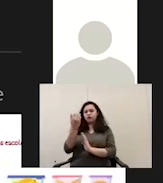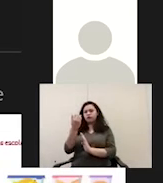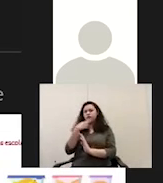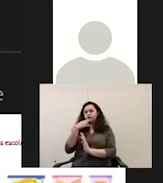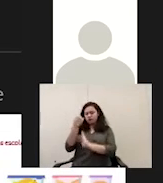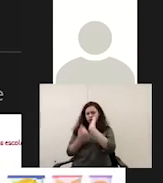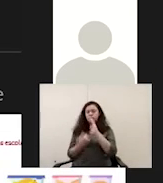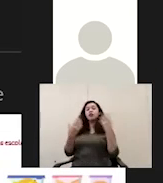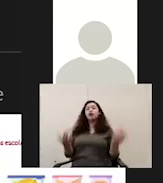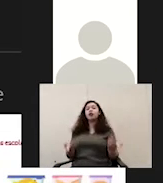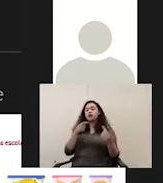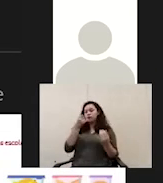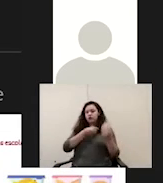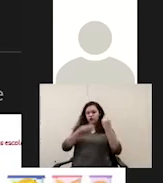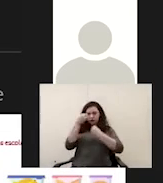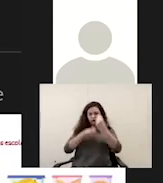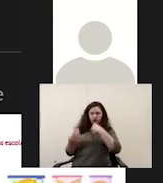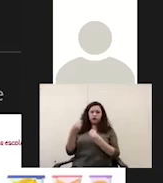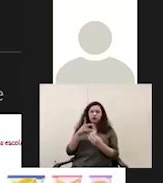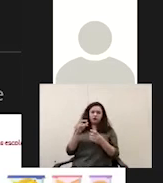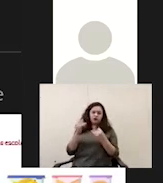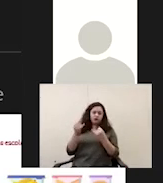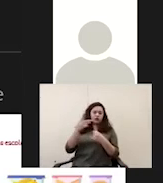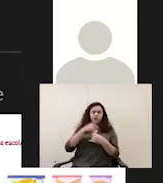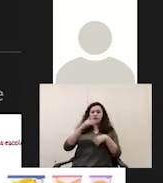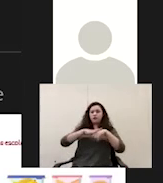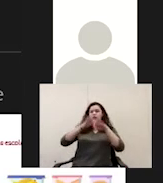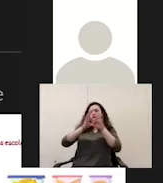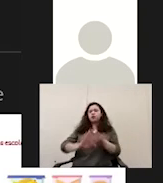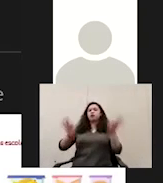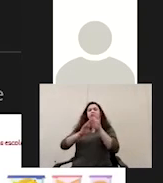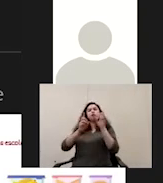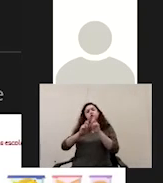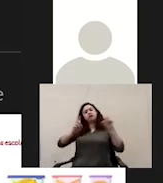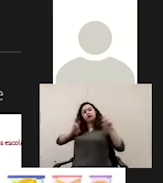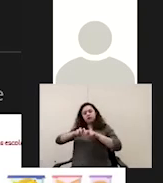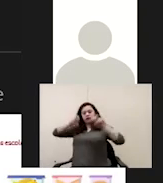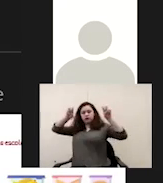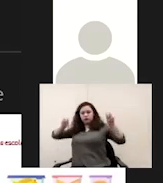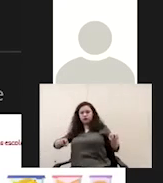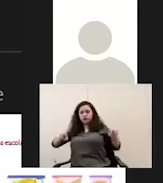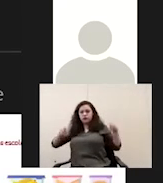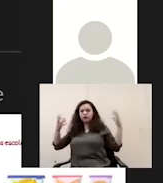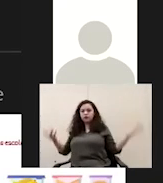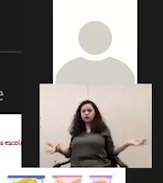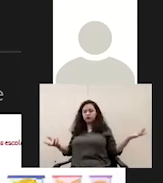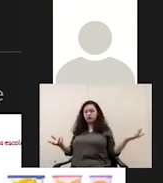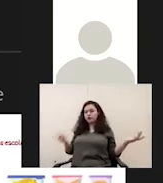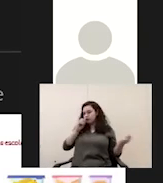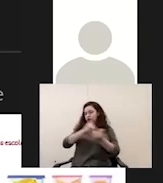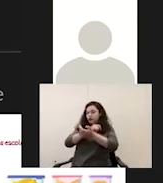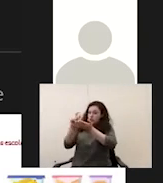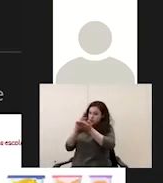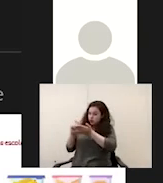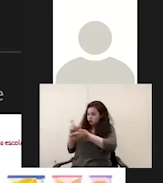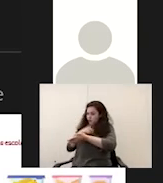En los comedores, pues igual se tendrá que priorizar la sana distancia y obviamente se tienen que estar igual desinfectando, se tienen